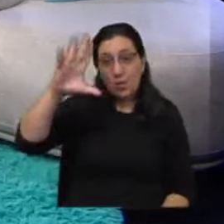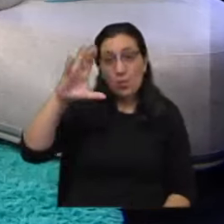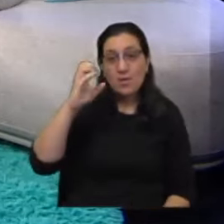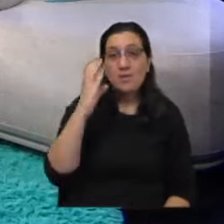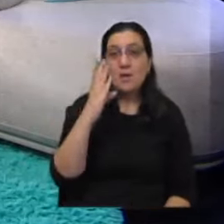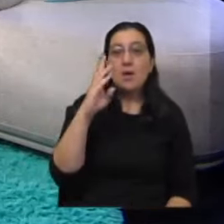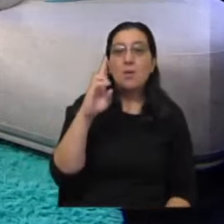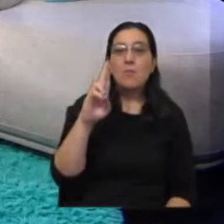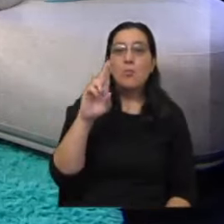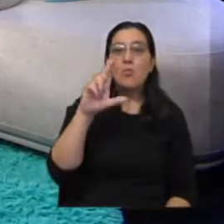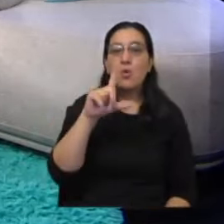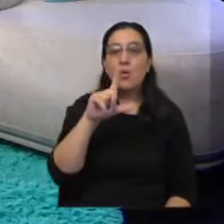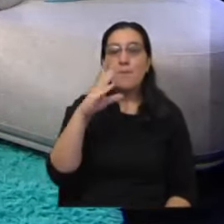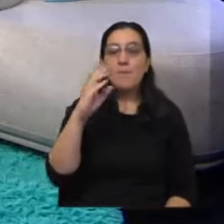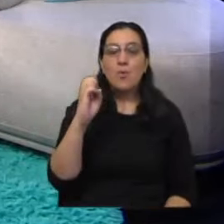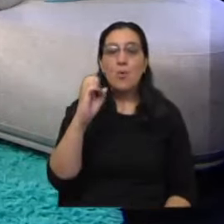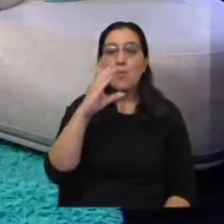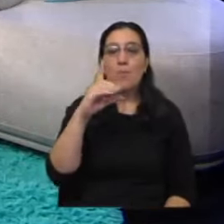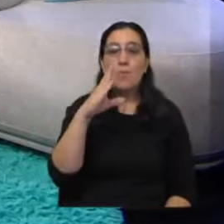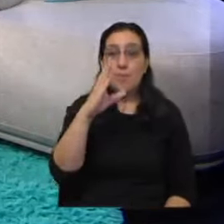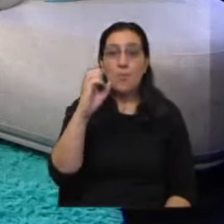me voy a acordar? Pol, ¿se acuerdan que adivinaba los partidos?